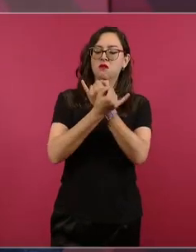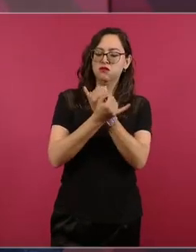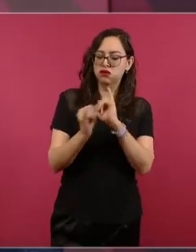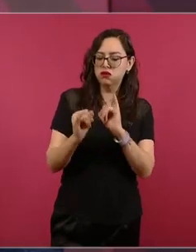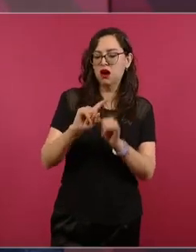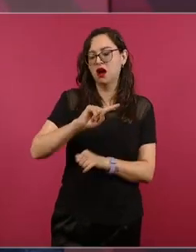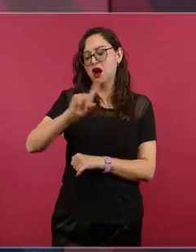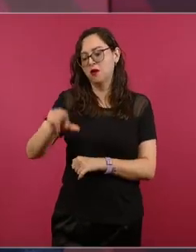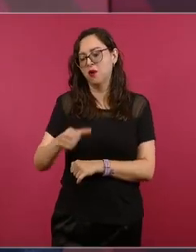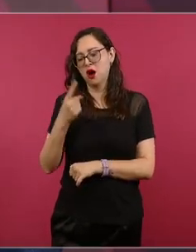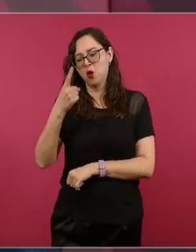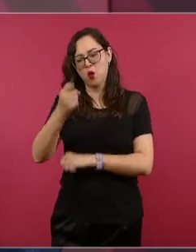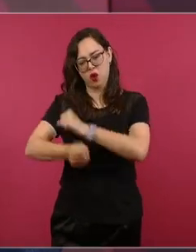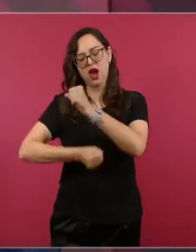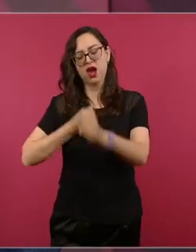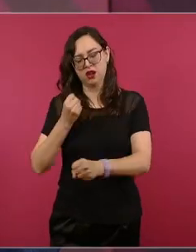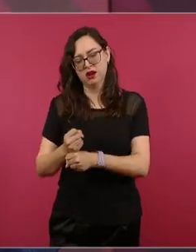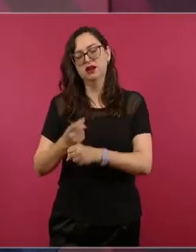producir.